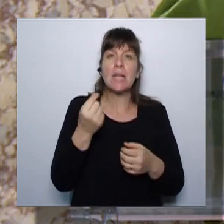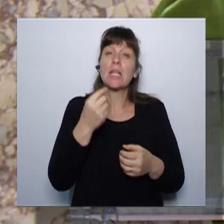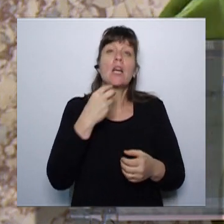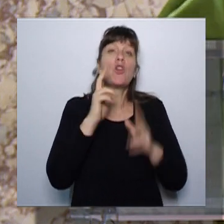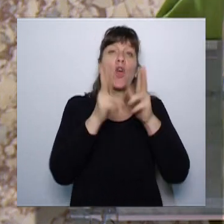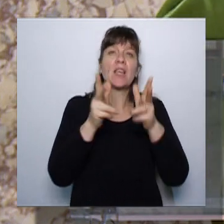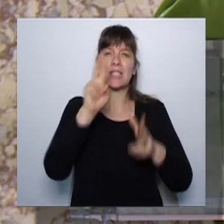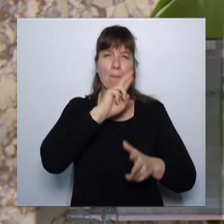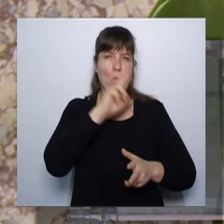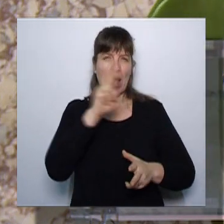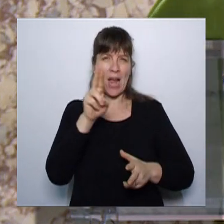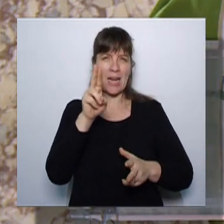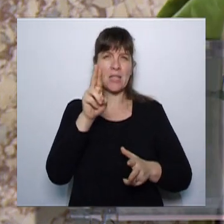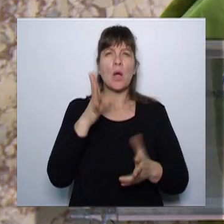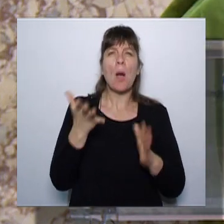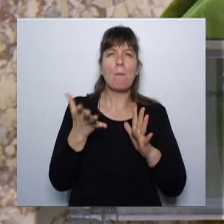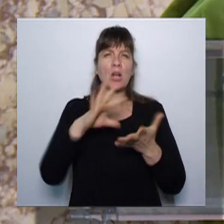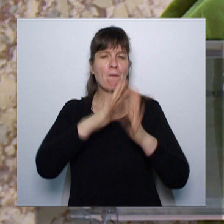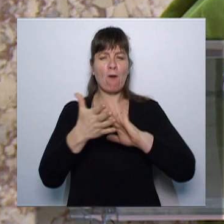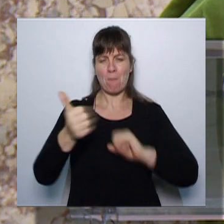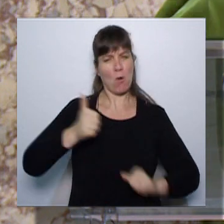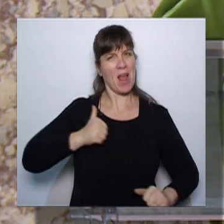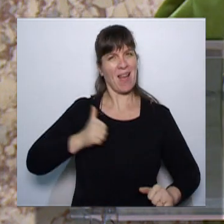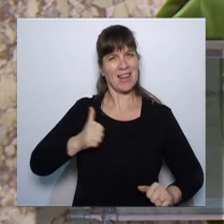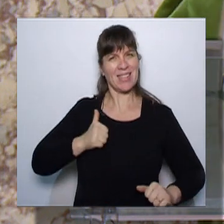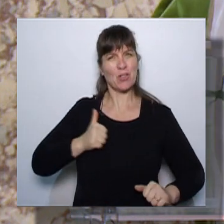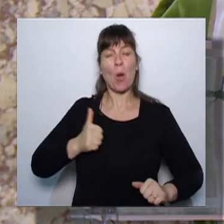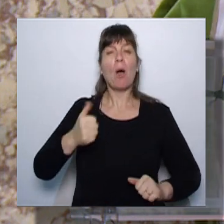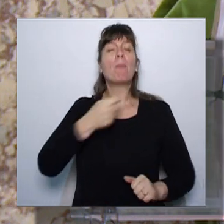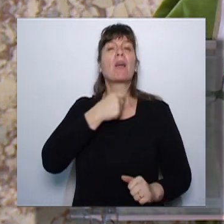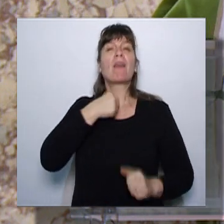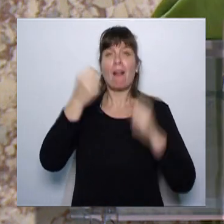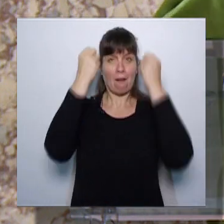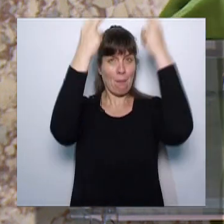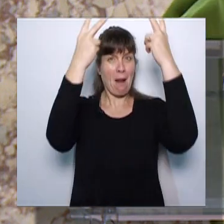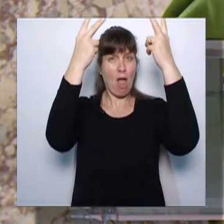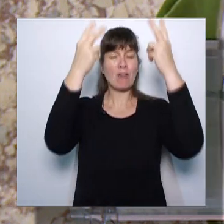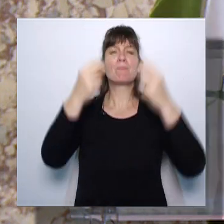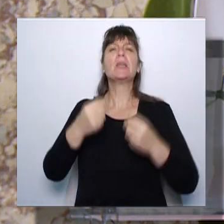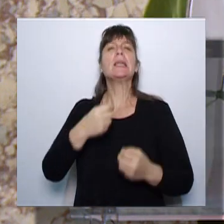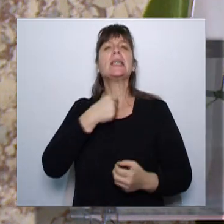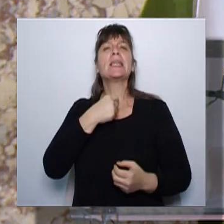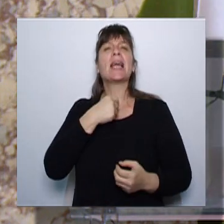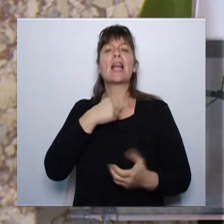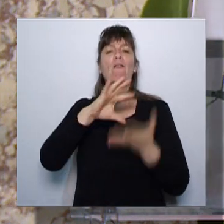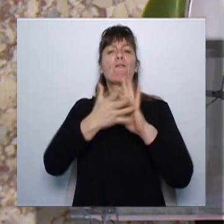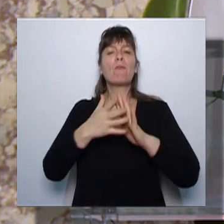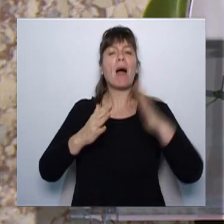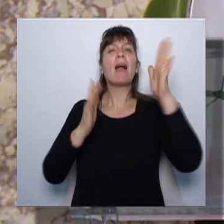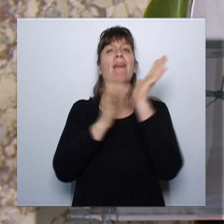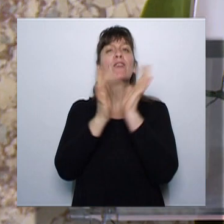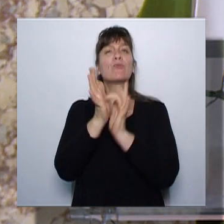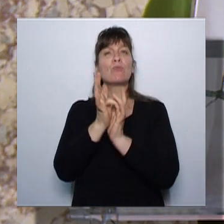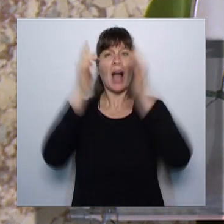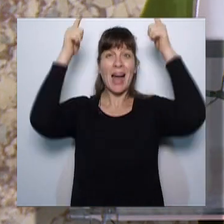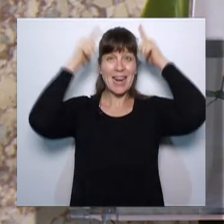mujeres porque han buscado tener como una especie de ejército para hacer una rebelión e instalar a jesús como un rey